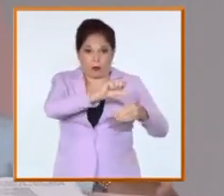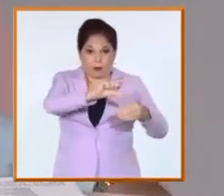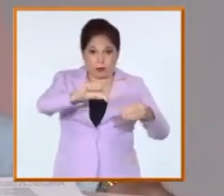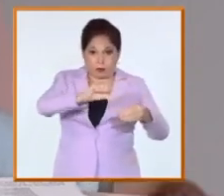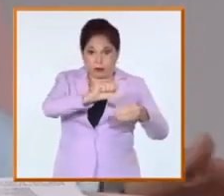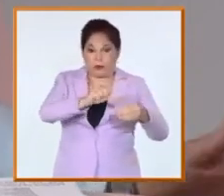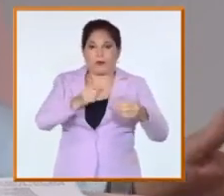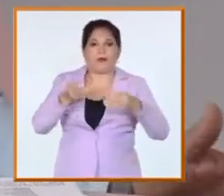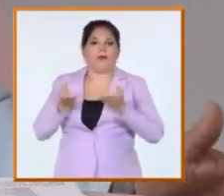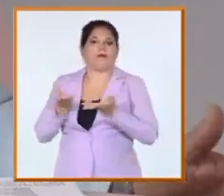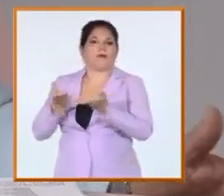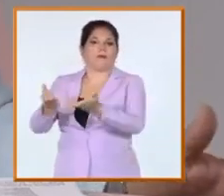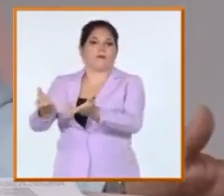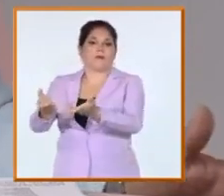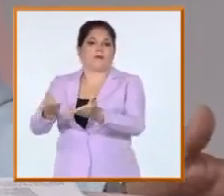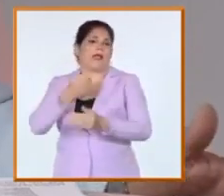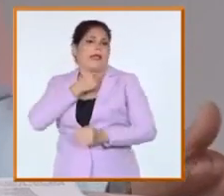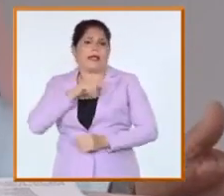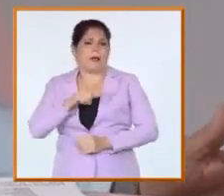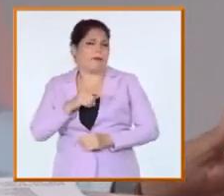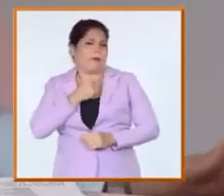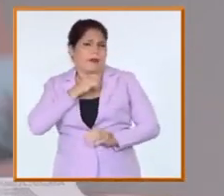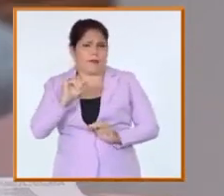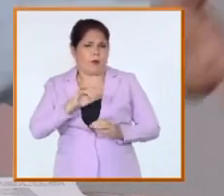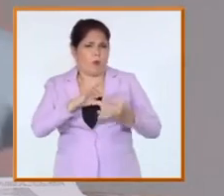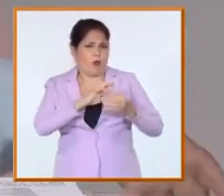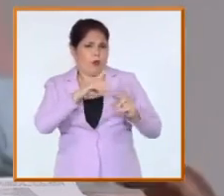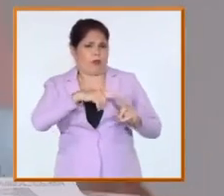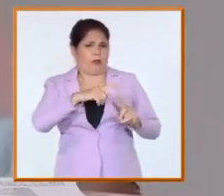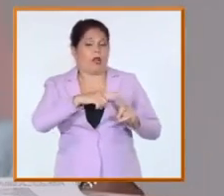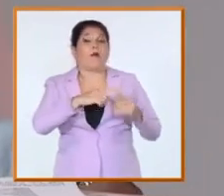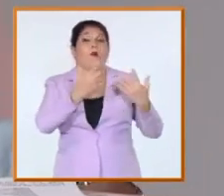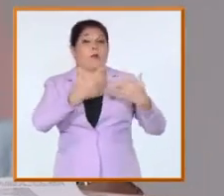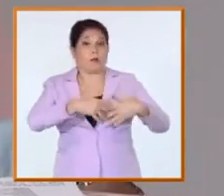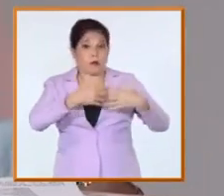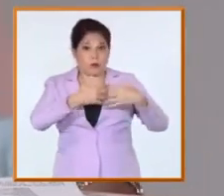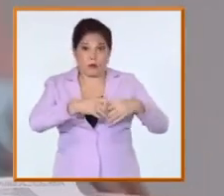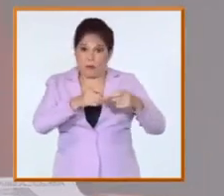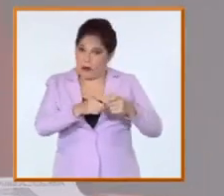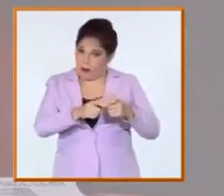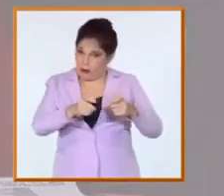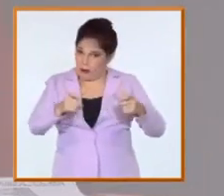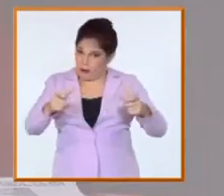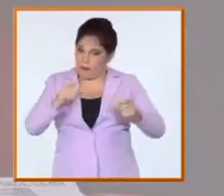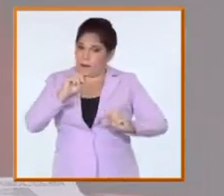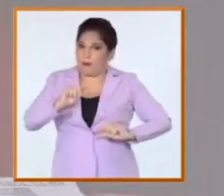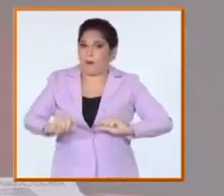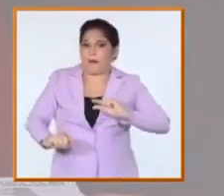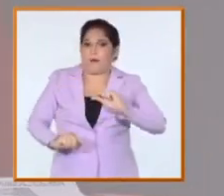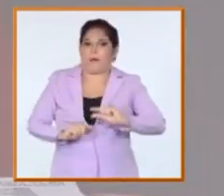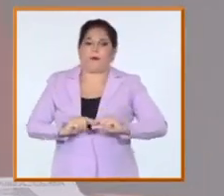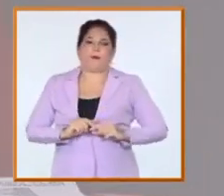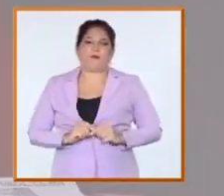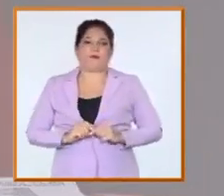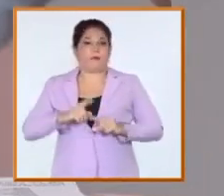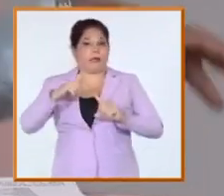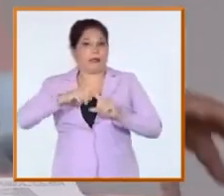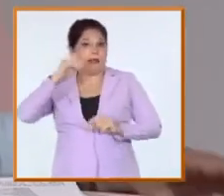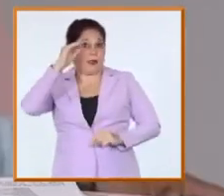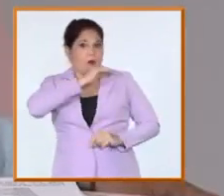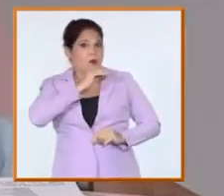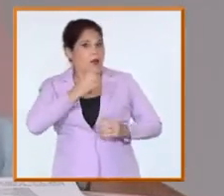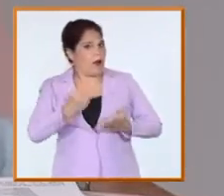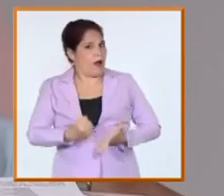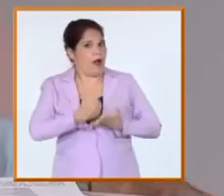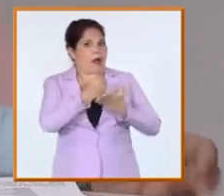municipios en guantánamo tenemos un horno un eficiente y ya eso se está multiplicando y hemos eso esa tecnología la